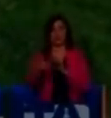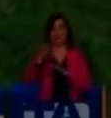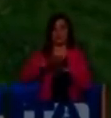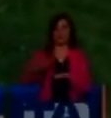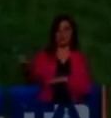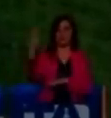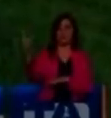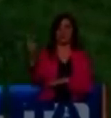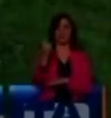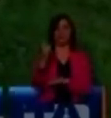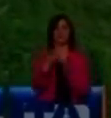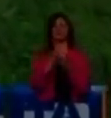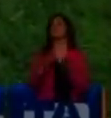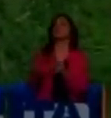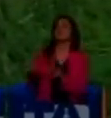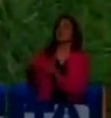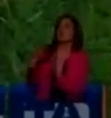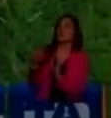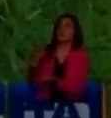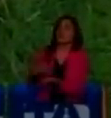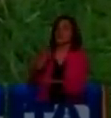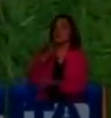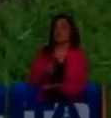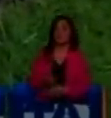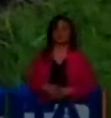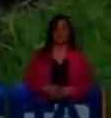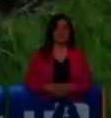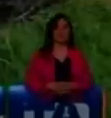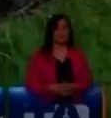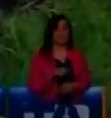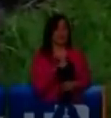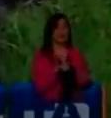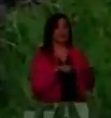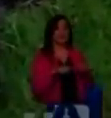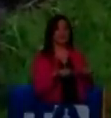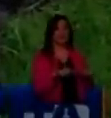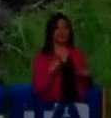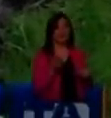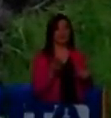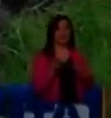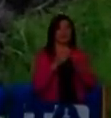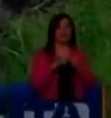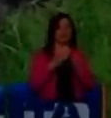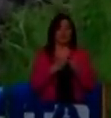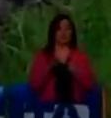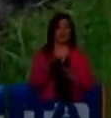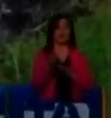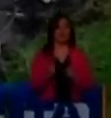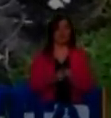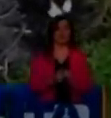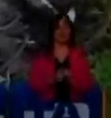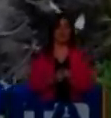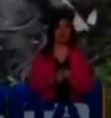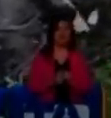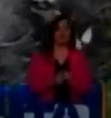acá, mi señor. Cuéntenos un poco lo que estamos viendo ahora. Bueno, en este parque tenemos el inconveniente de que se ha dado lugar para hacer